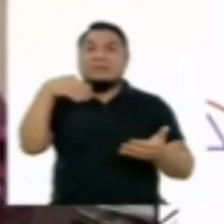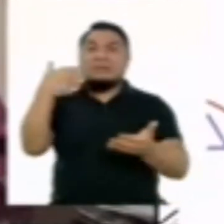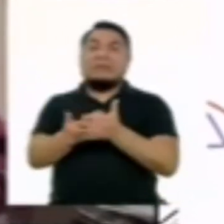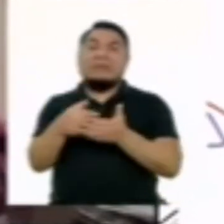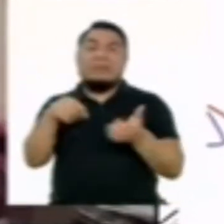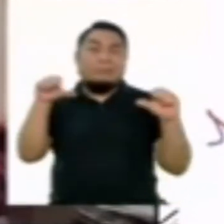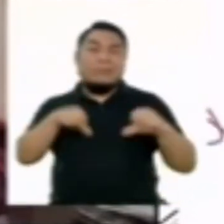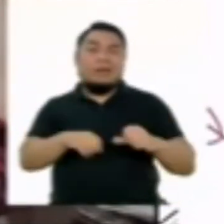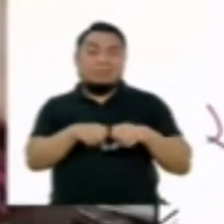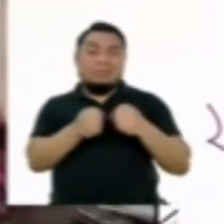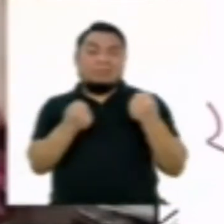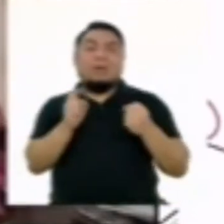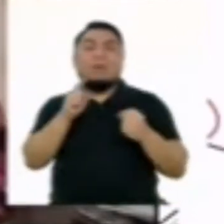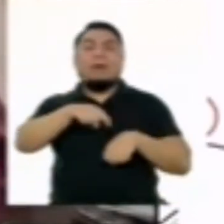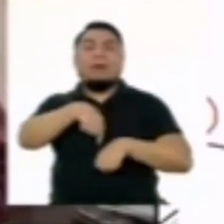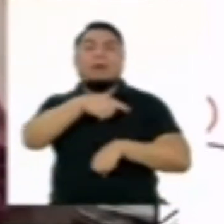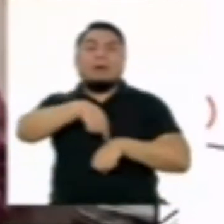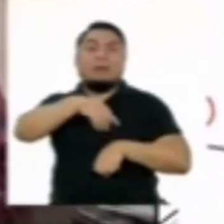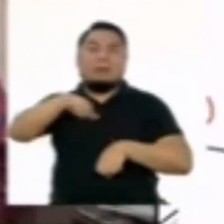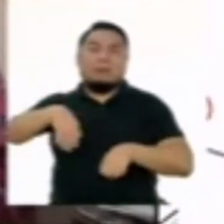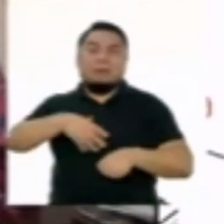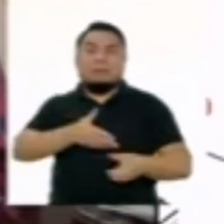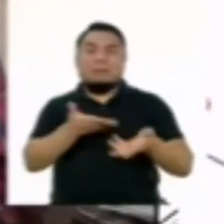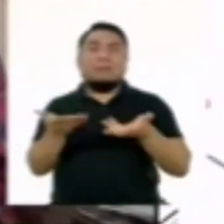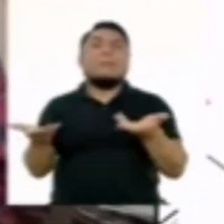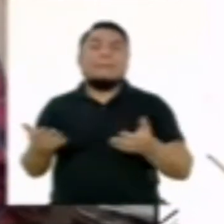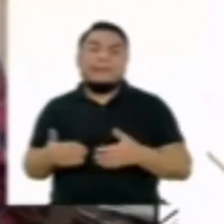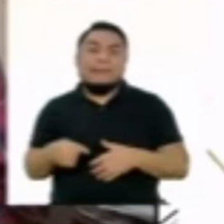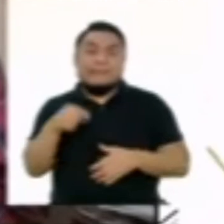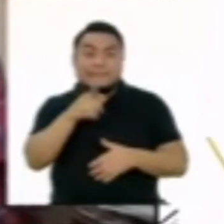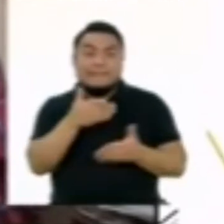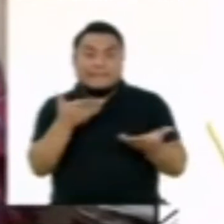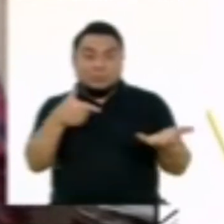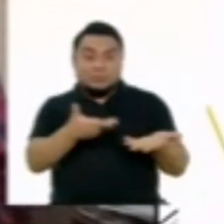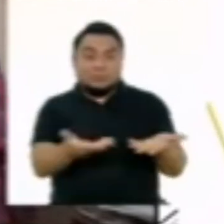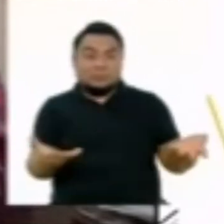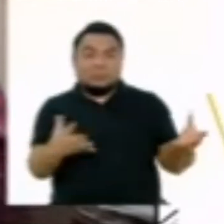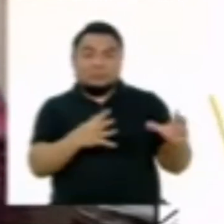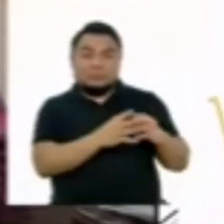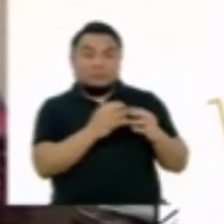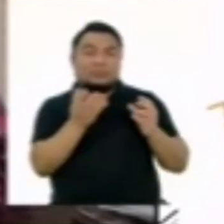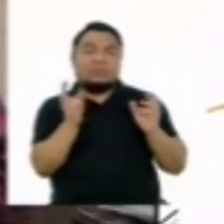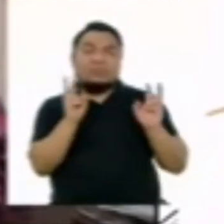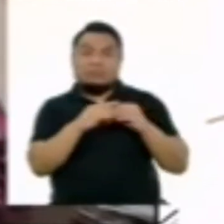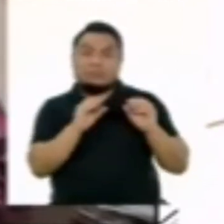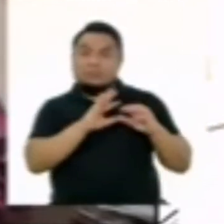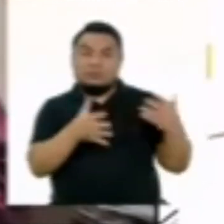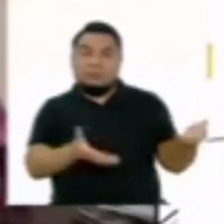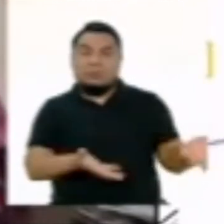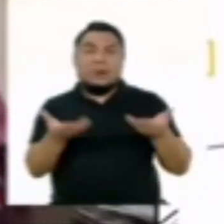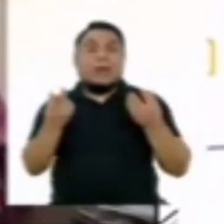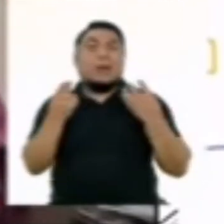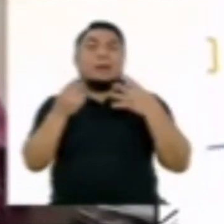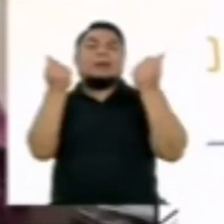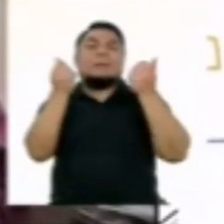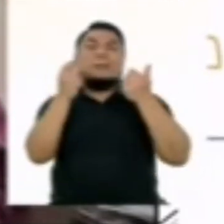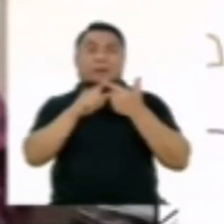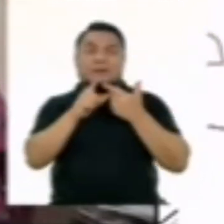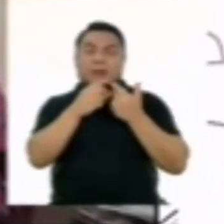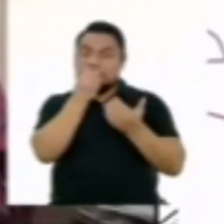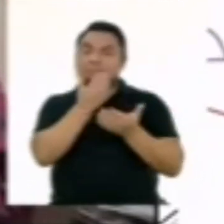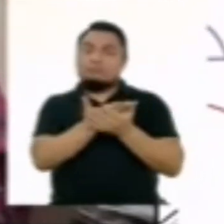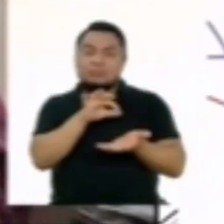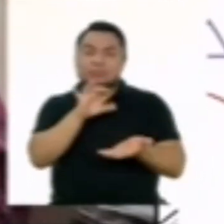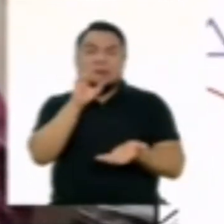en buen estado o que de repente demoren demasiado. Necesitamos que esos productos lleguen, como les decía, rápido, en